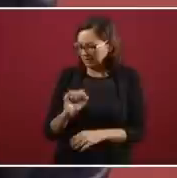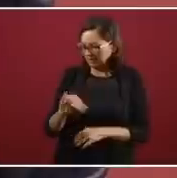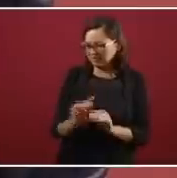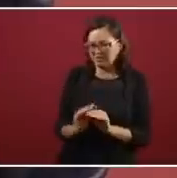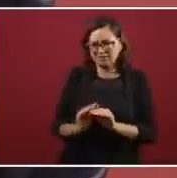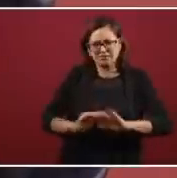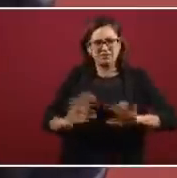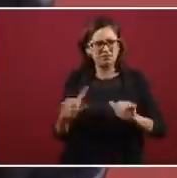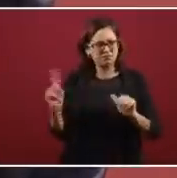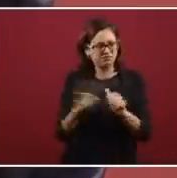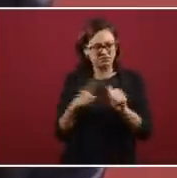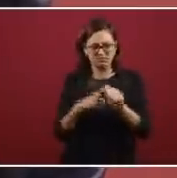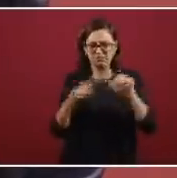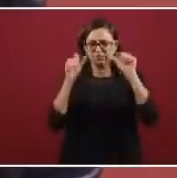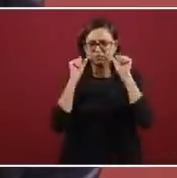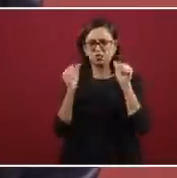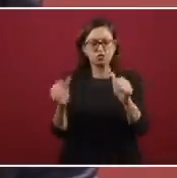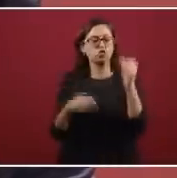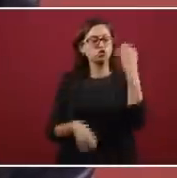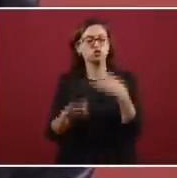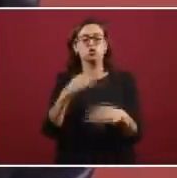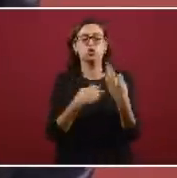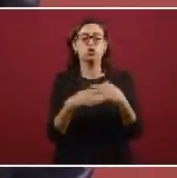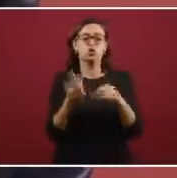ver con la protección